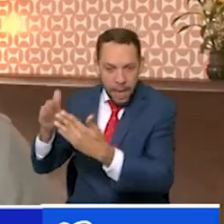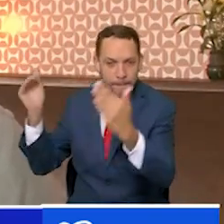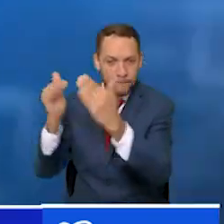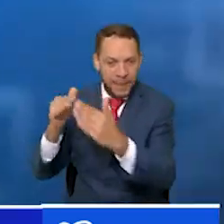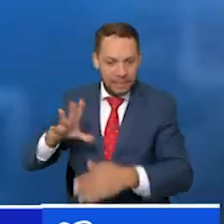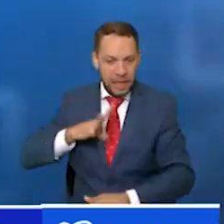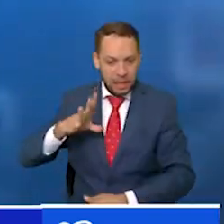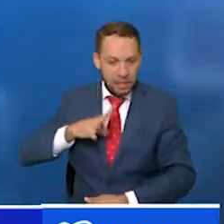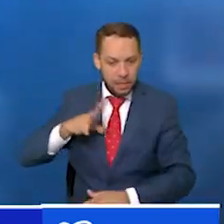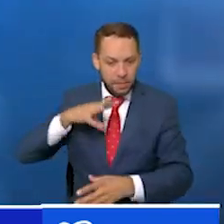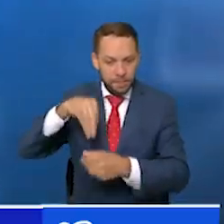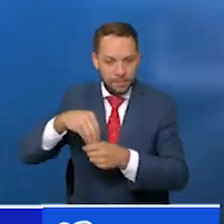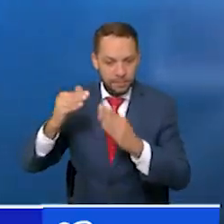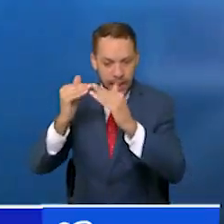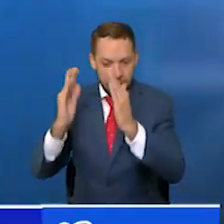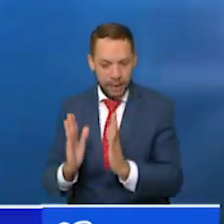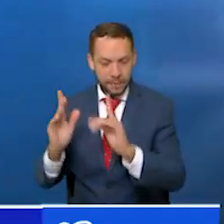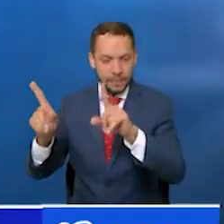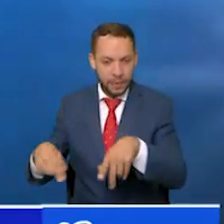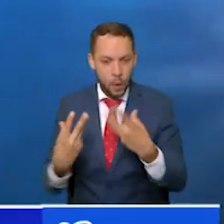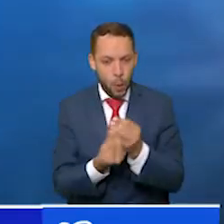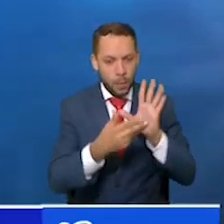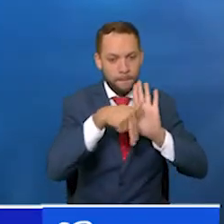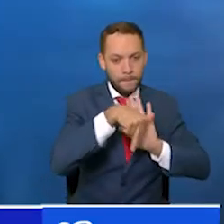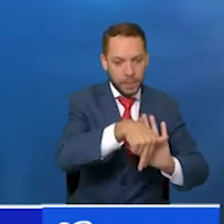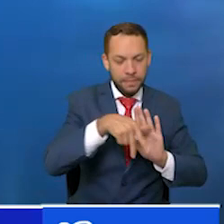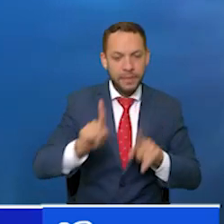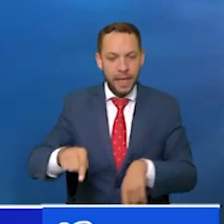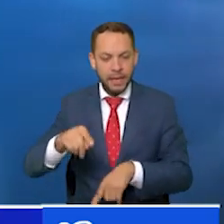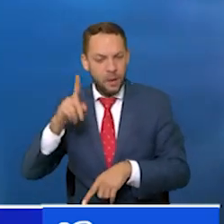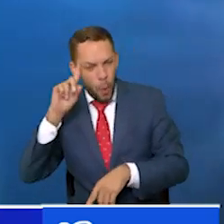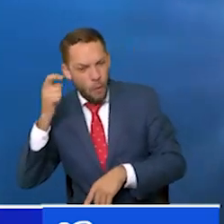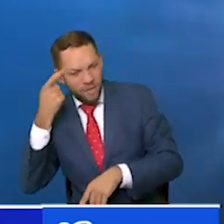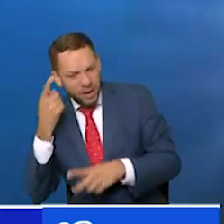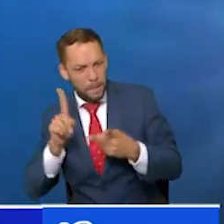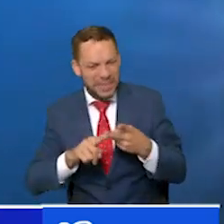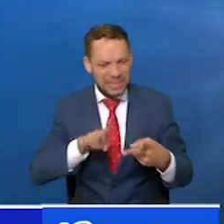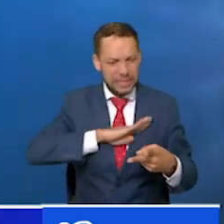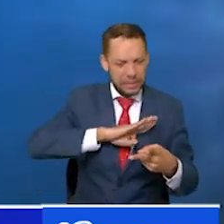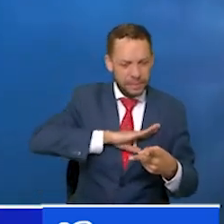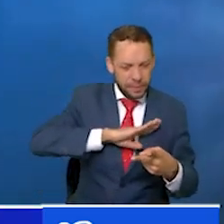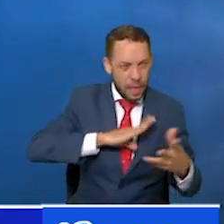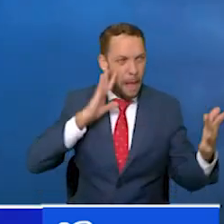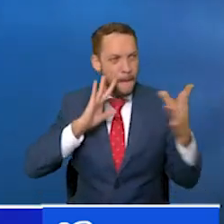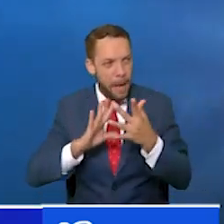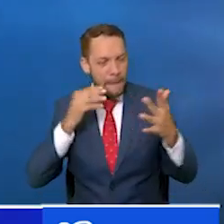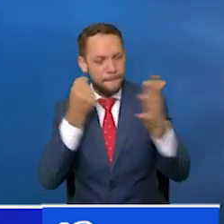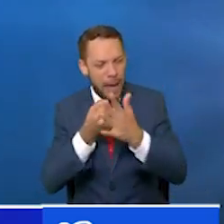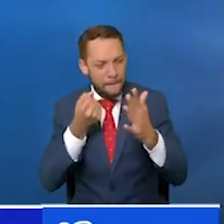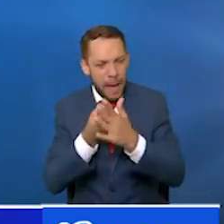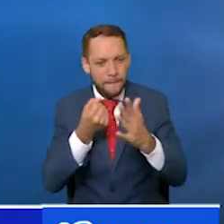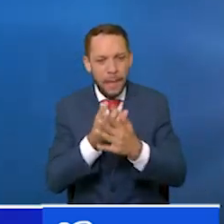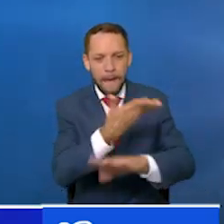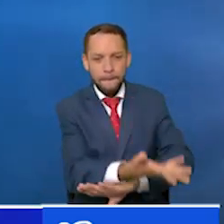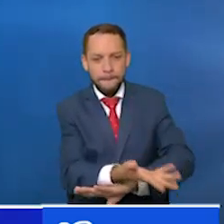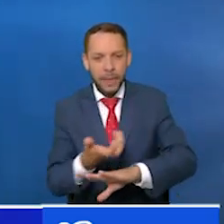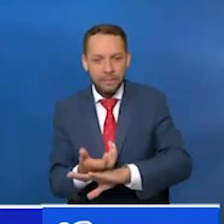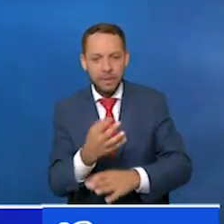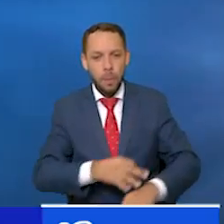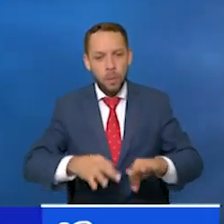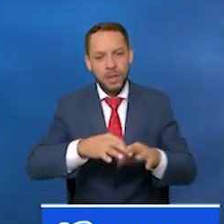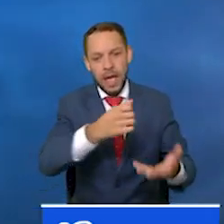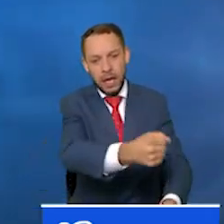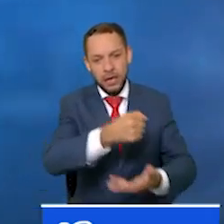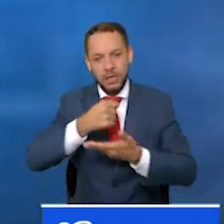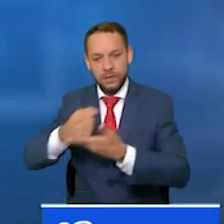dignamente junto a gestión del riesgo el mandatario local realiza gestiones ante el ente departamental para trasladar ayudas a los